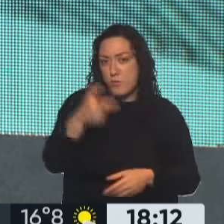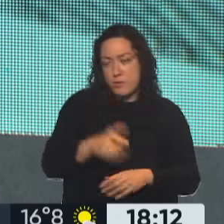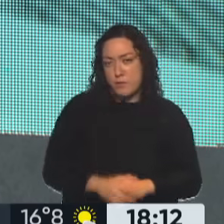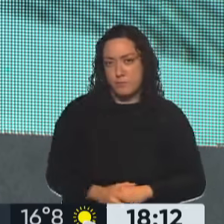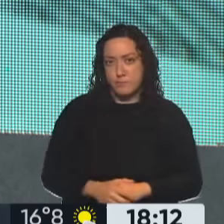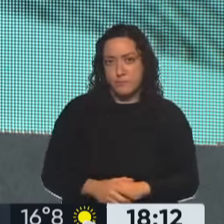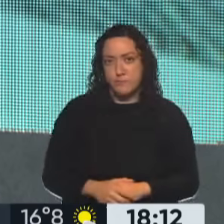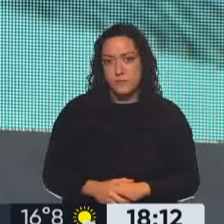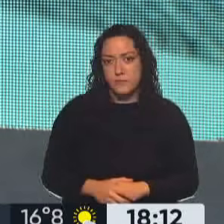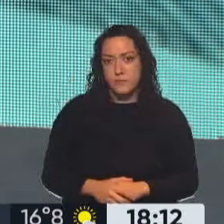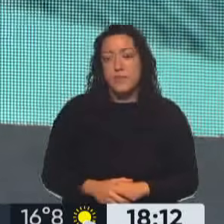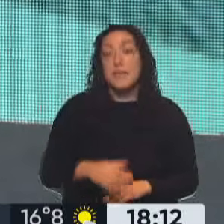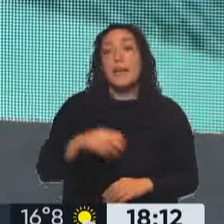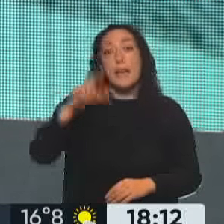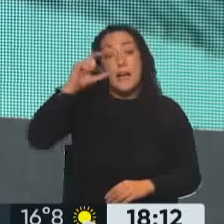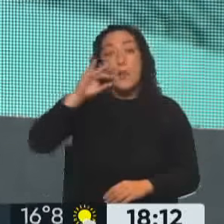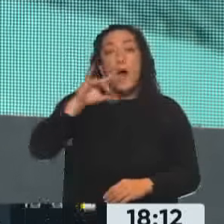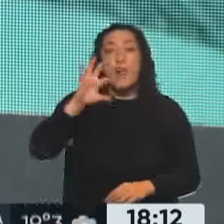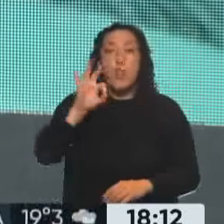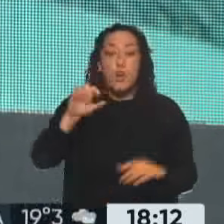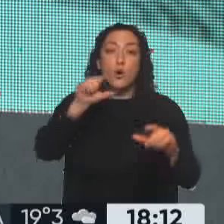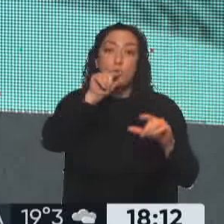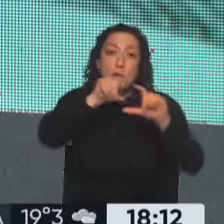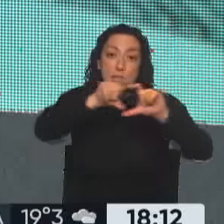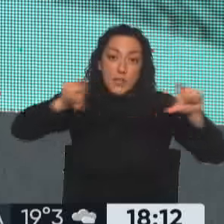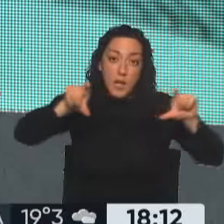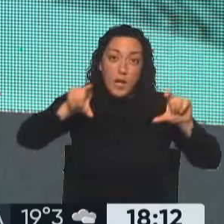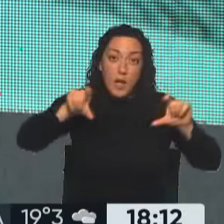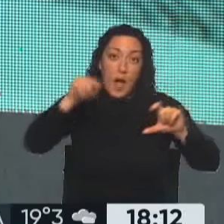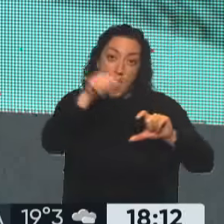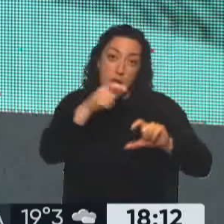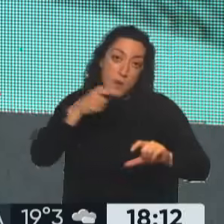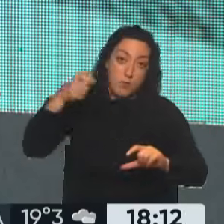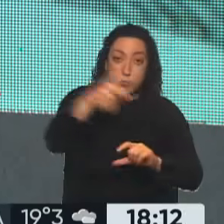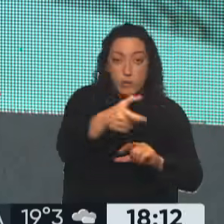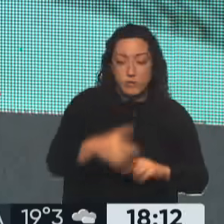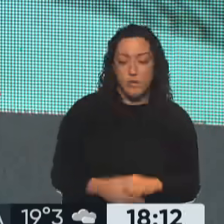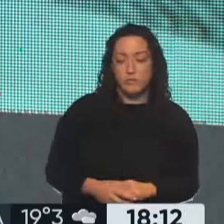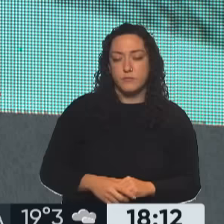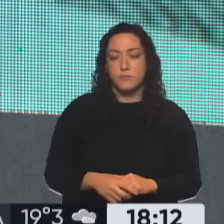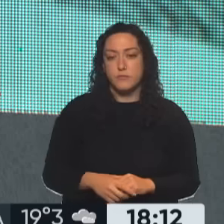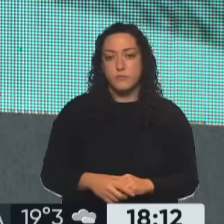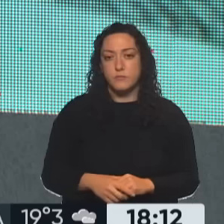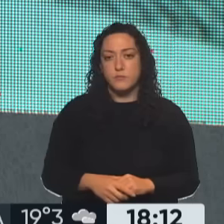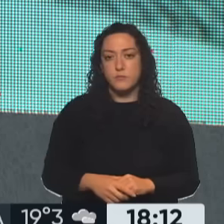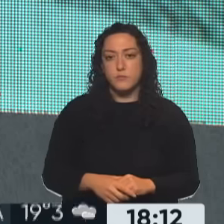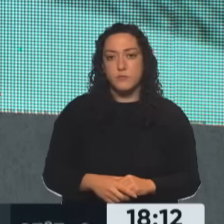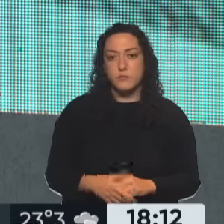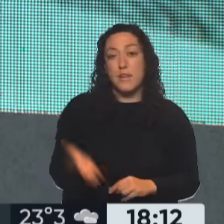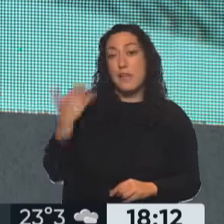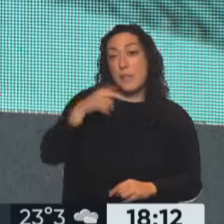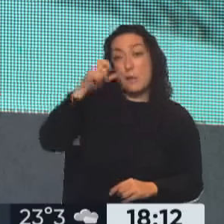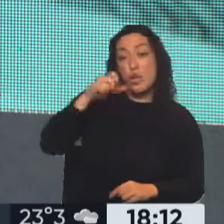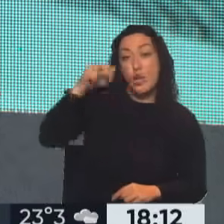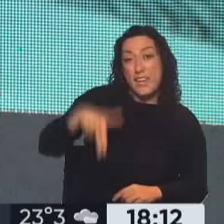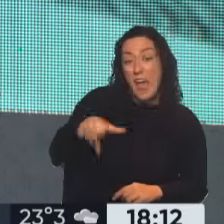Las repercusiones, Eduardo Setti en Twitter fue uno de los que les respondió. Melconian aparte viene de estar señalado